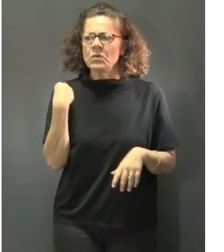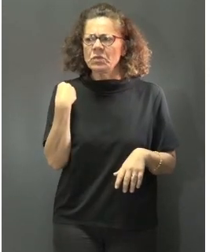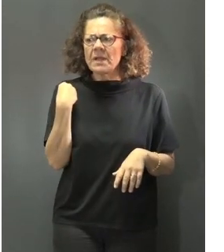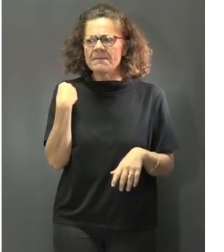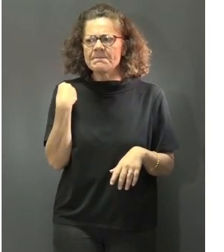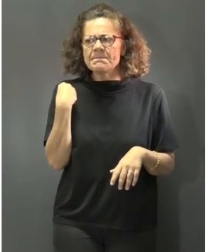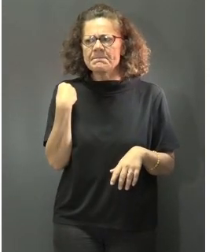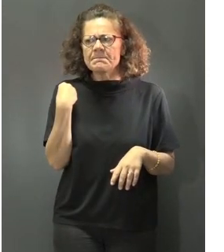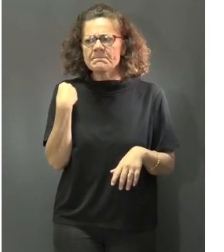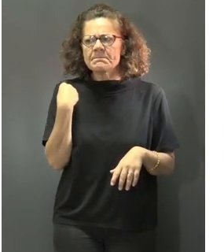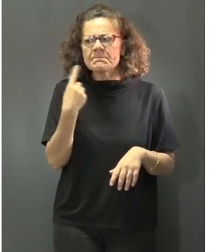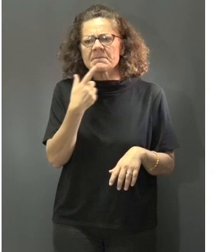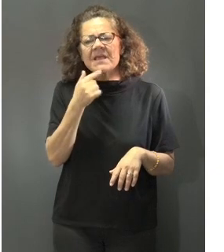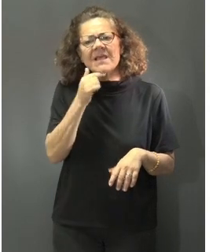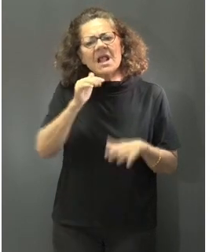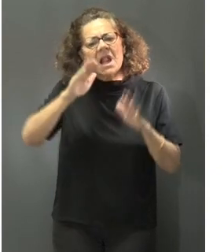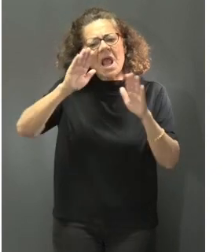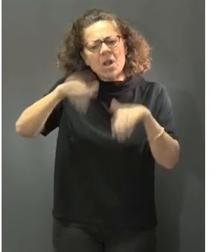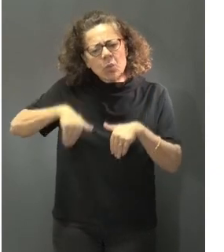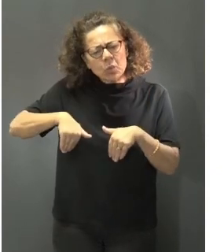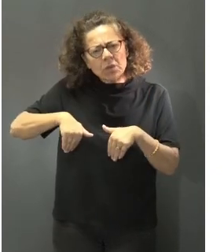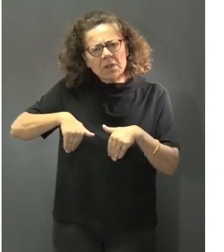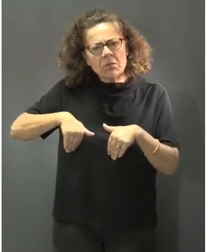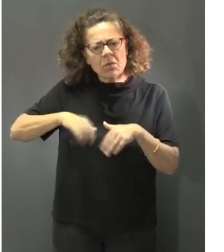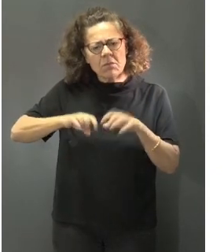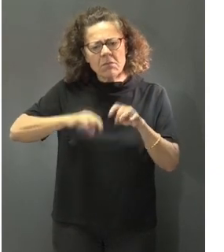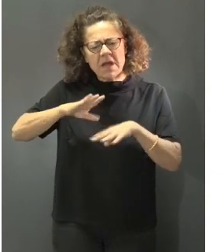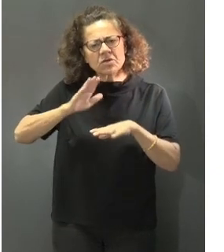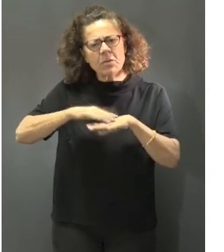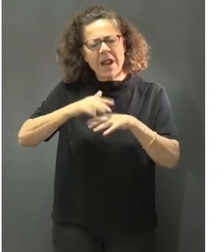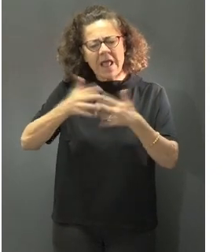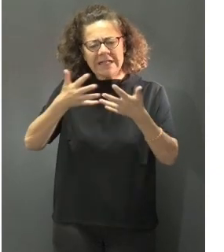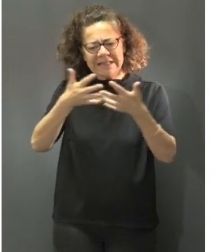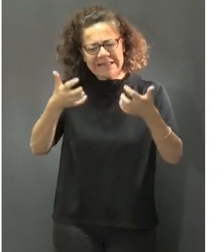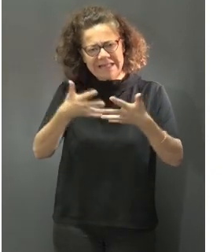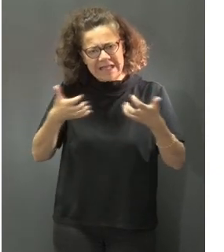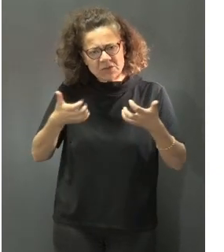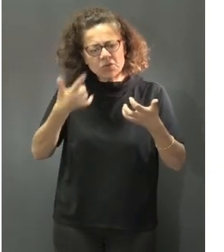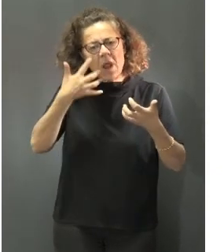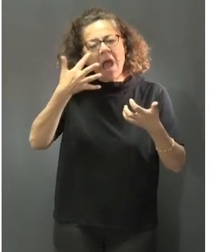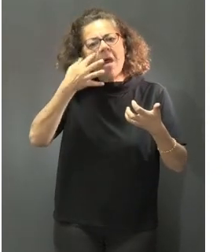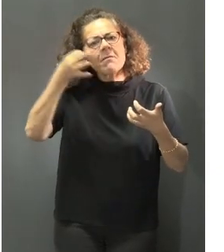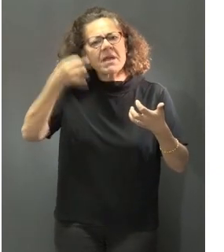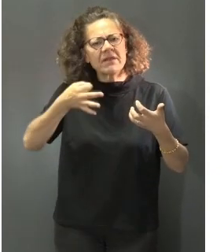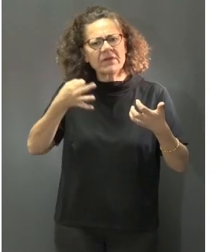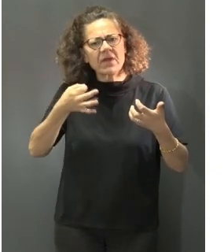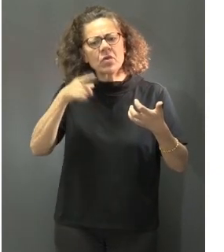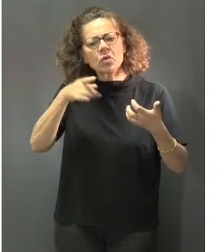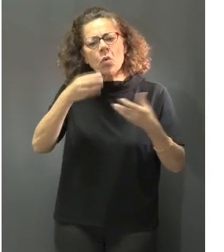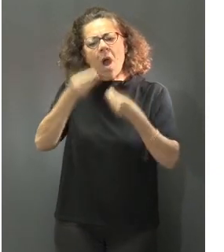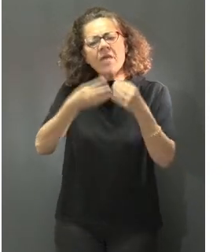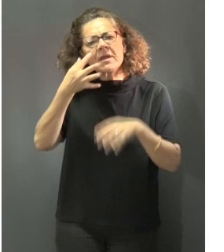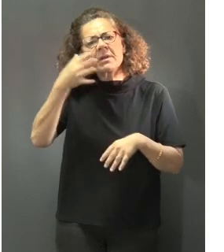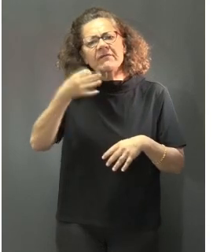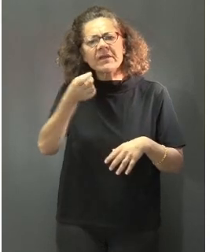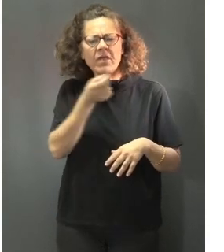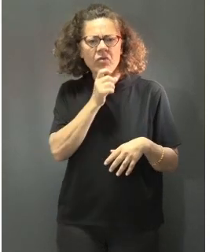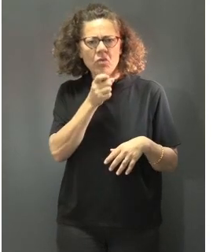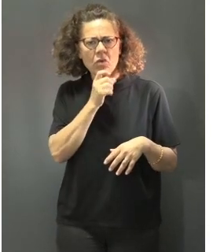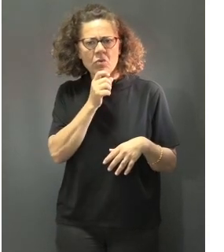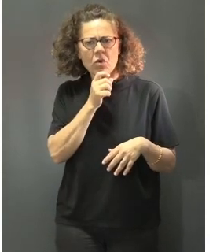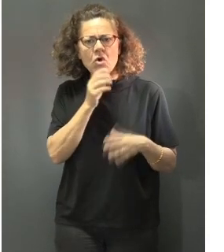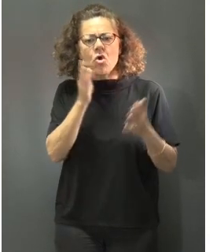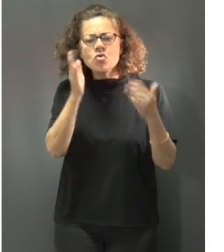oye, el último paso de hacer un texto es una verificación. ¿Cómo puedes hacer la verificación? No tiene este